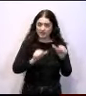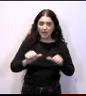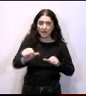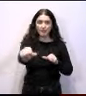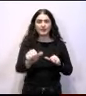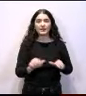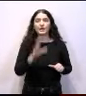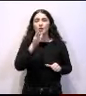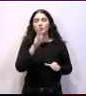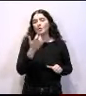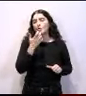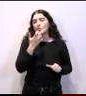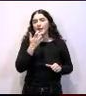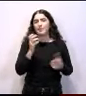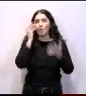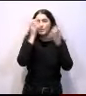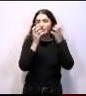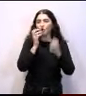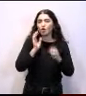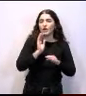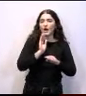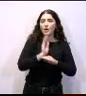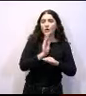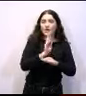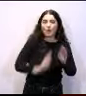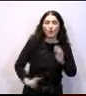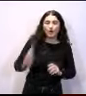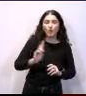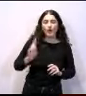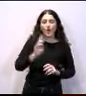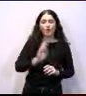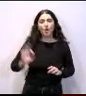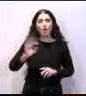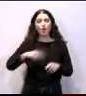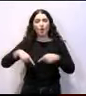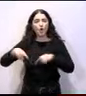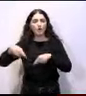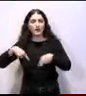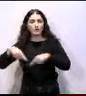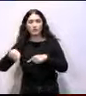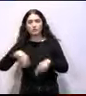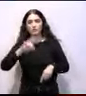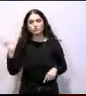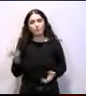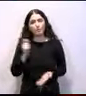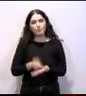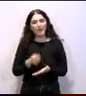nuestras mascotas o por la tarjeta del autobús. Muchas gracias. Gracias, señor Ollero.